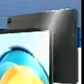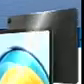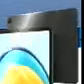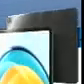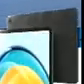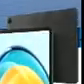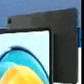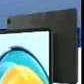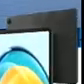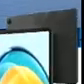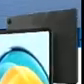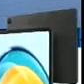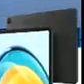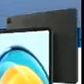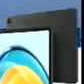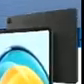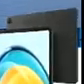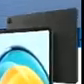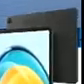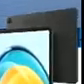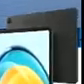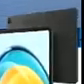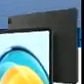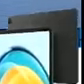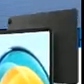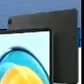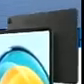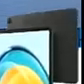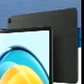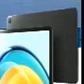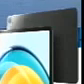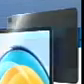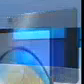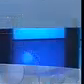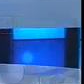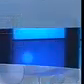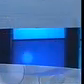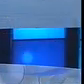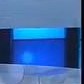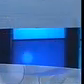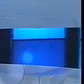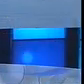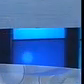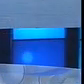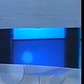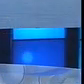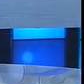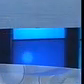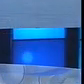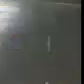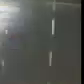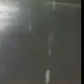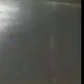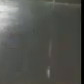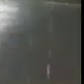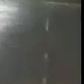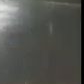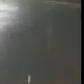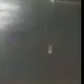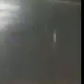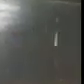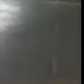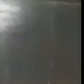aplicaciones de moda a través de AppGallery. Contarles ahora que el ambientalista Ricardo Navarro advierte que el invierno que se